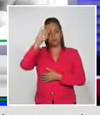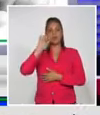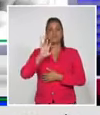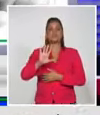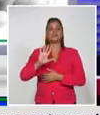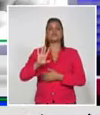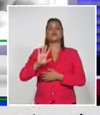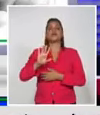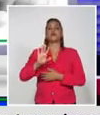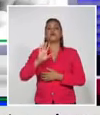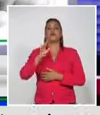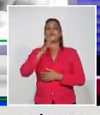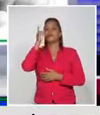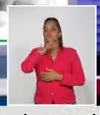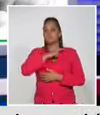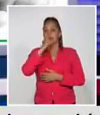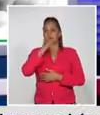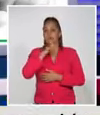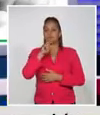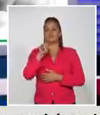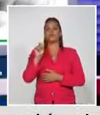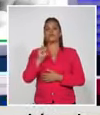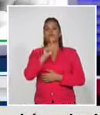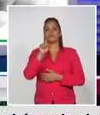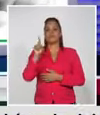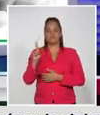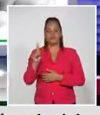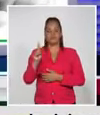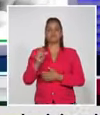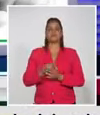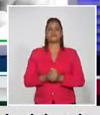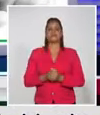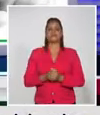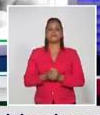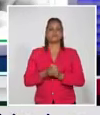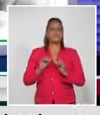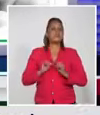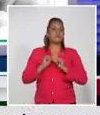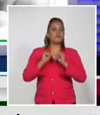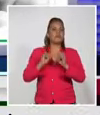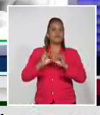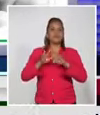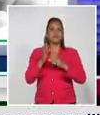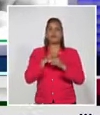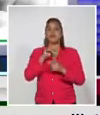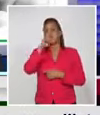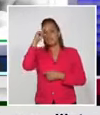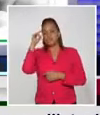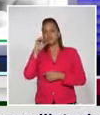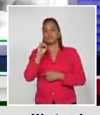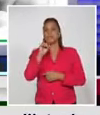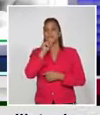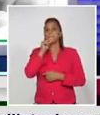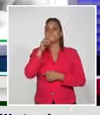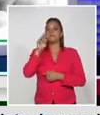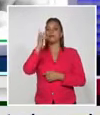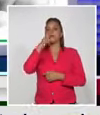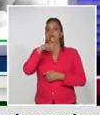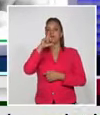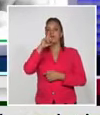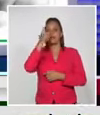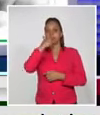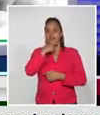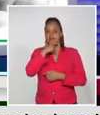abril de 2021. Y ya es noticia, Soberana 02 y Abdala se unen